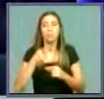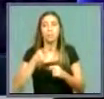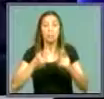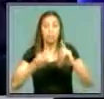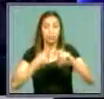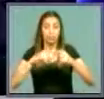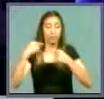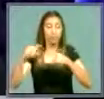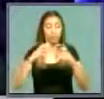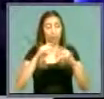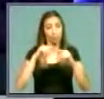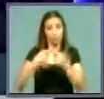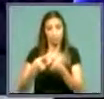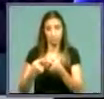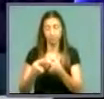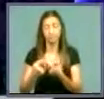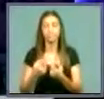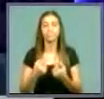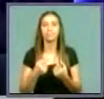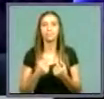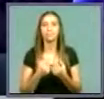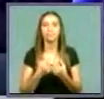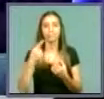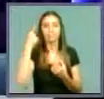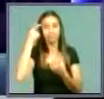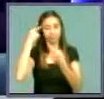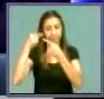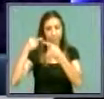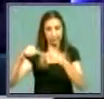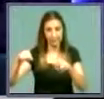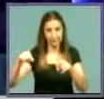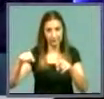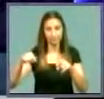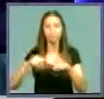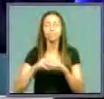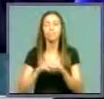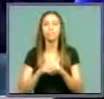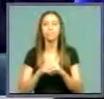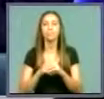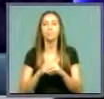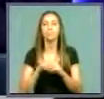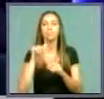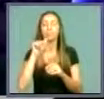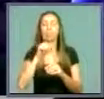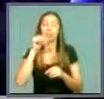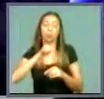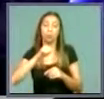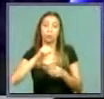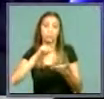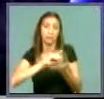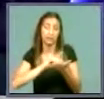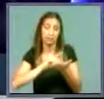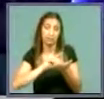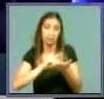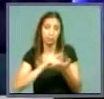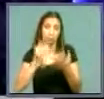con las diferentes formas de pensar en nuestra provincia. Así es que yo ahora, como legisladora,